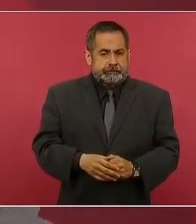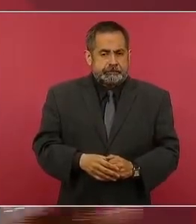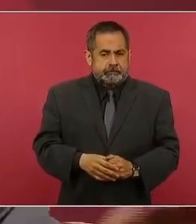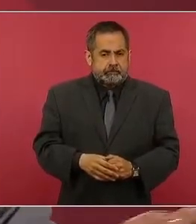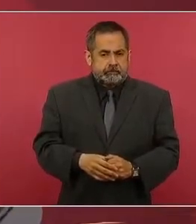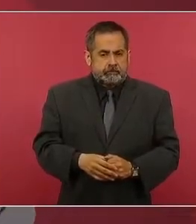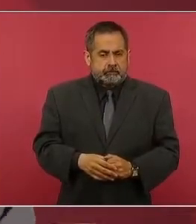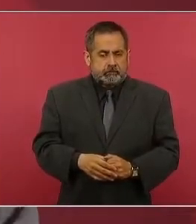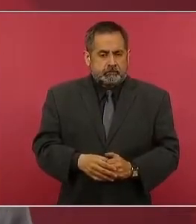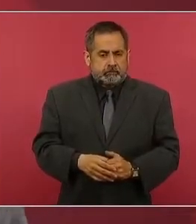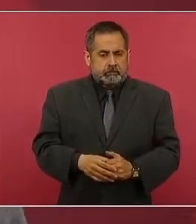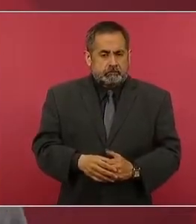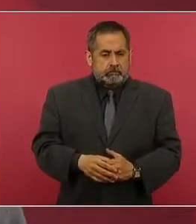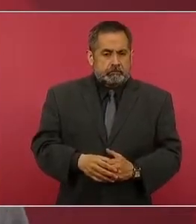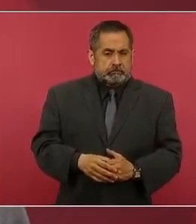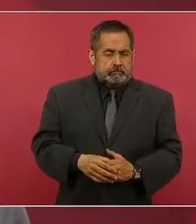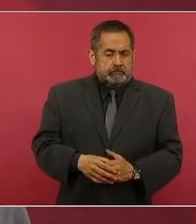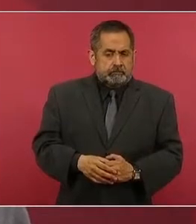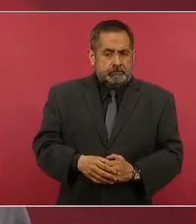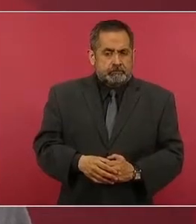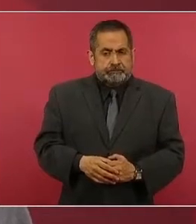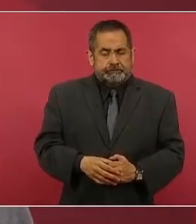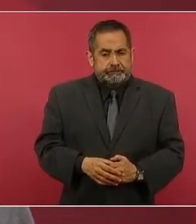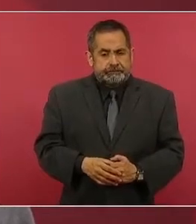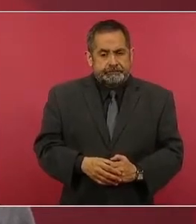Esa es la